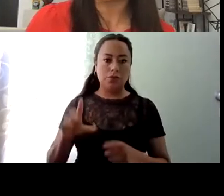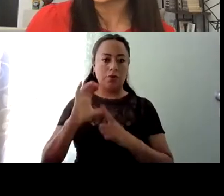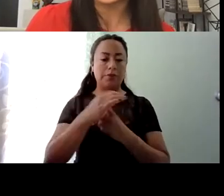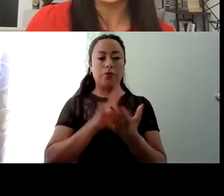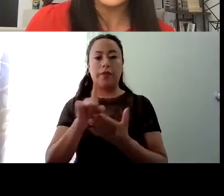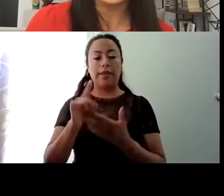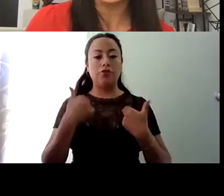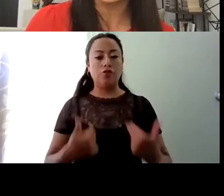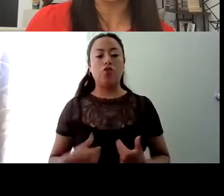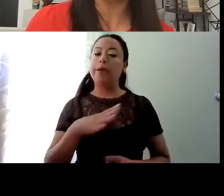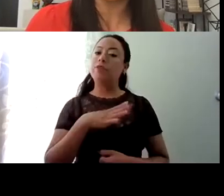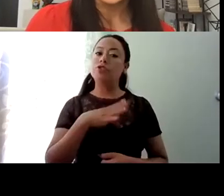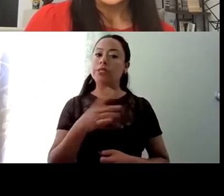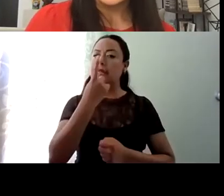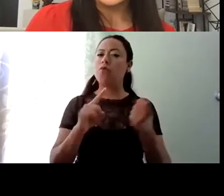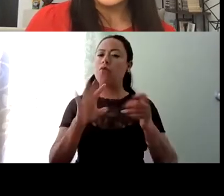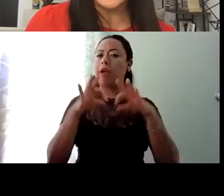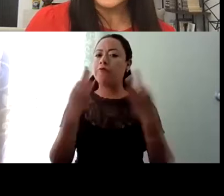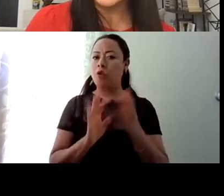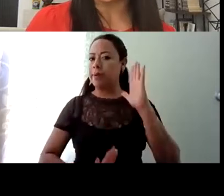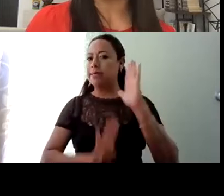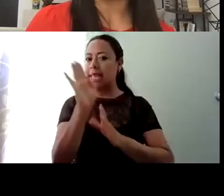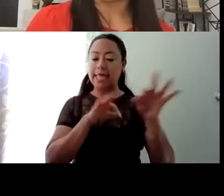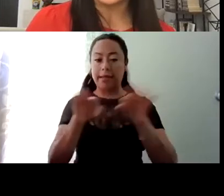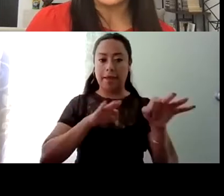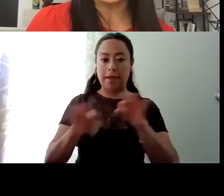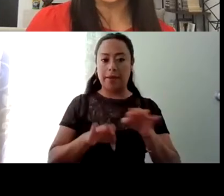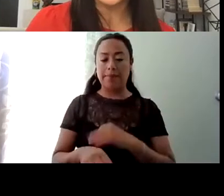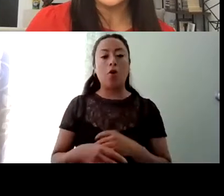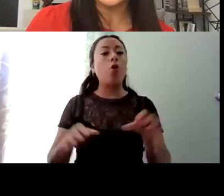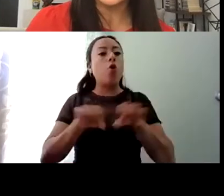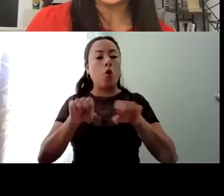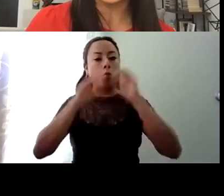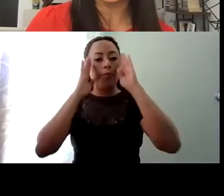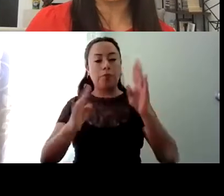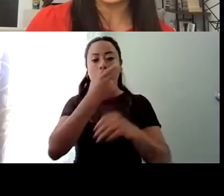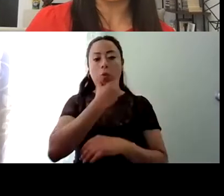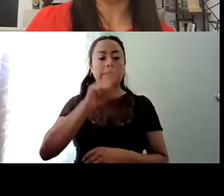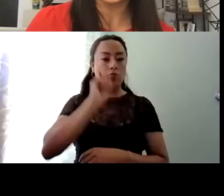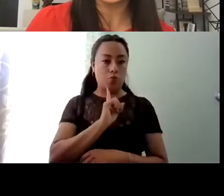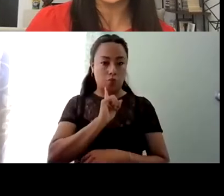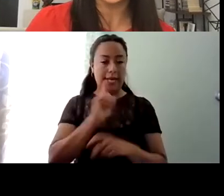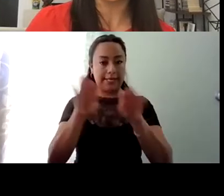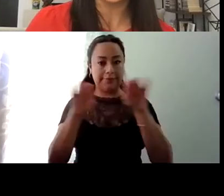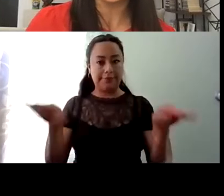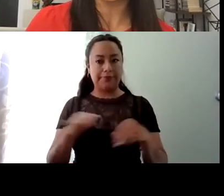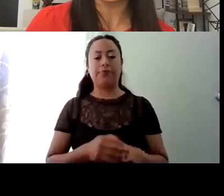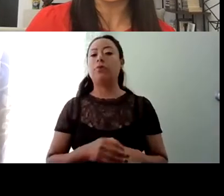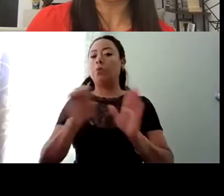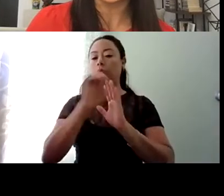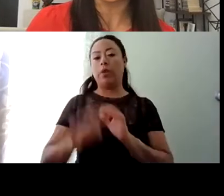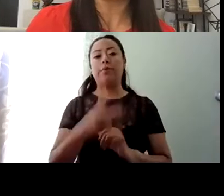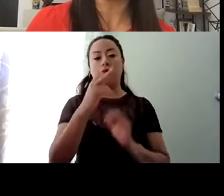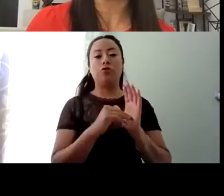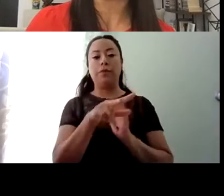línea transversal de trabajo la perspectiva de género. Como mencioné, de 2018 a 2020